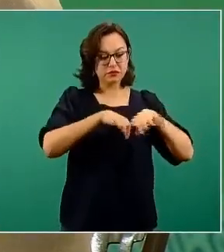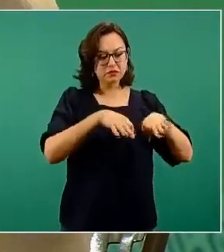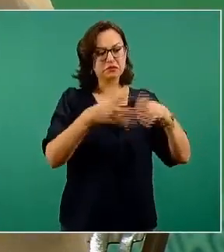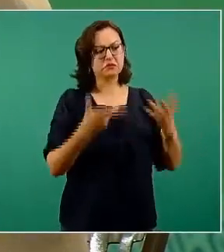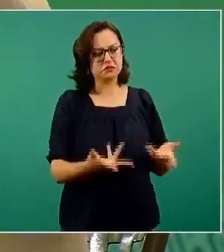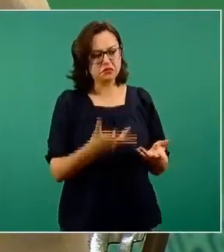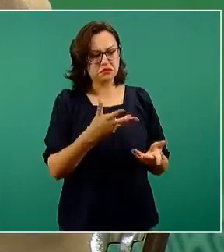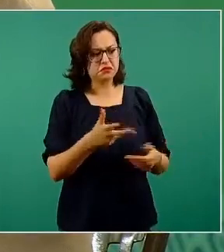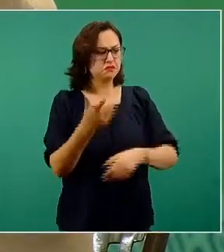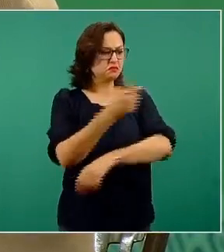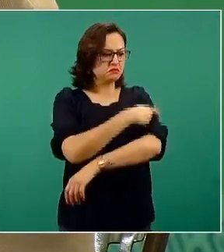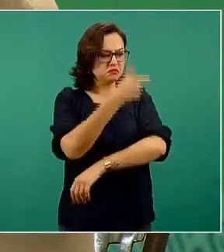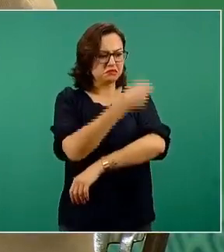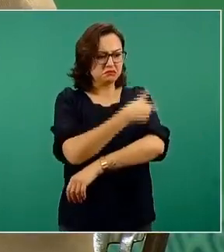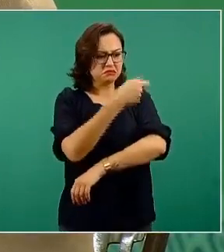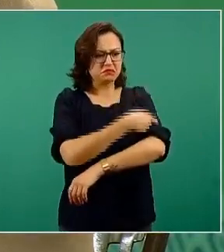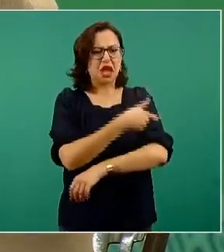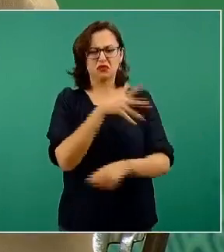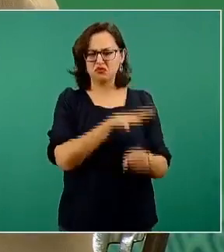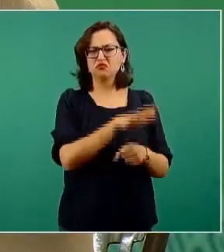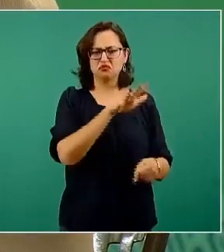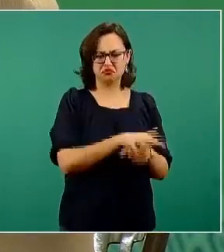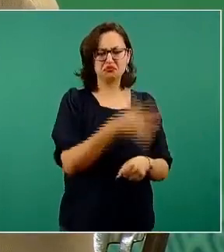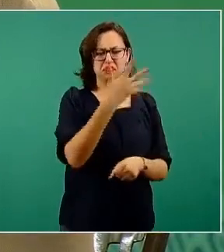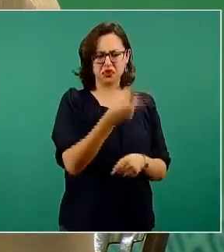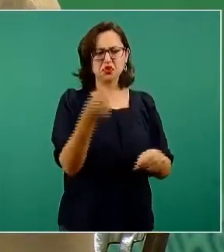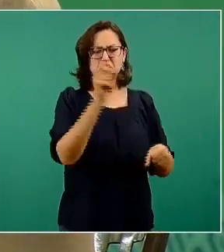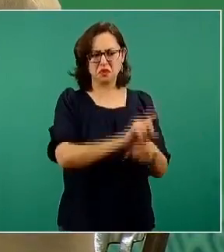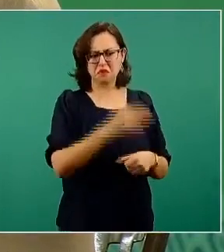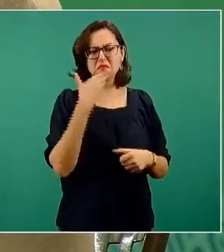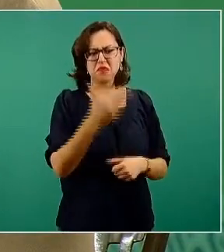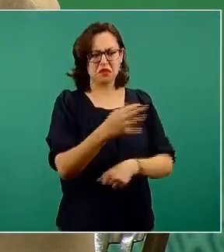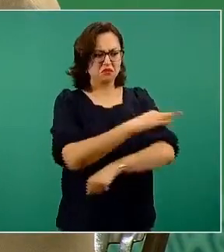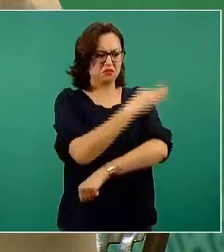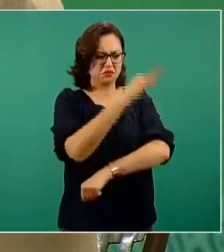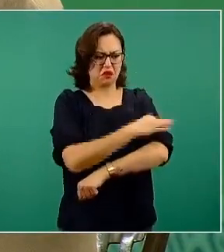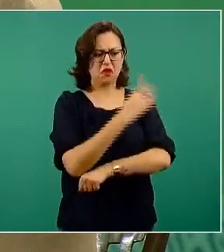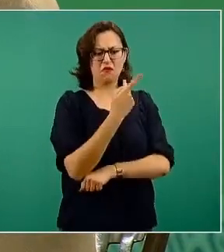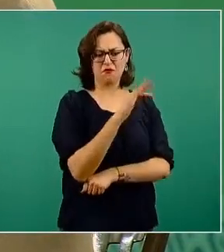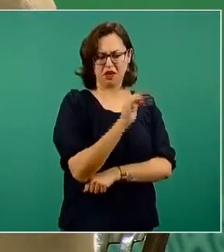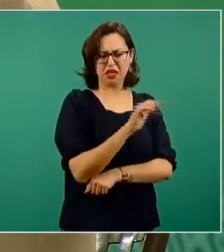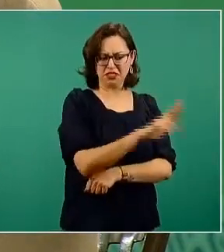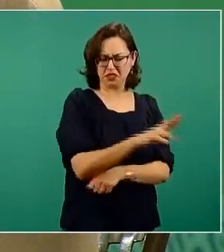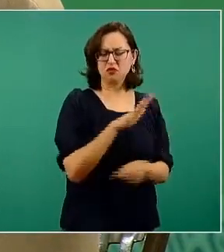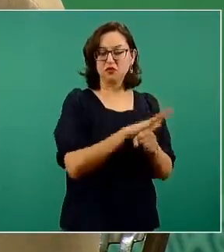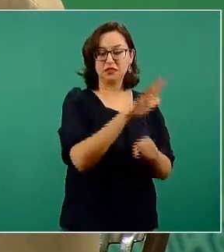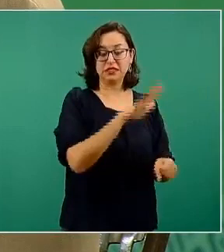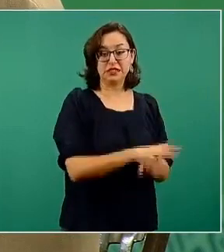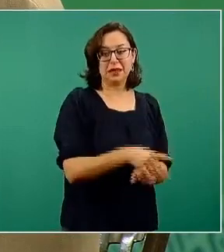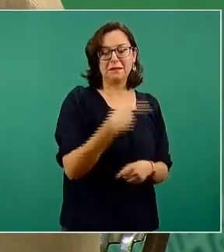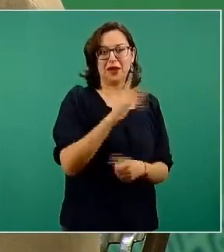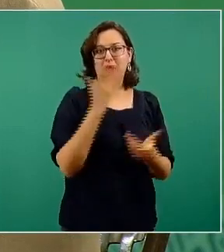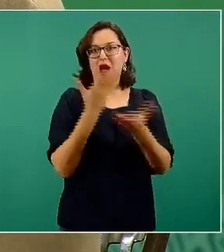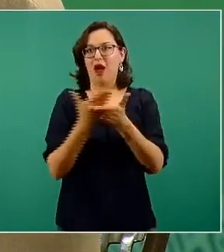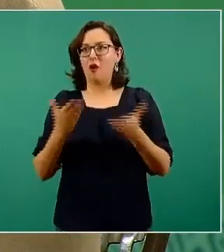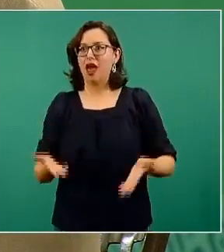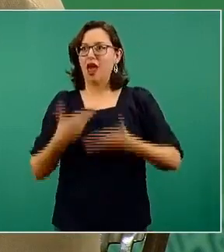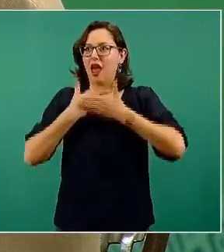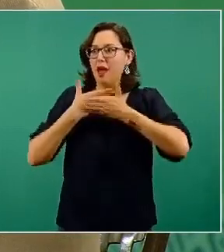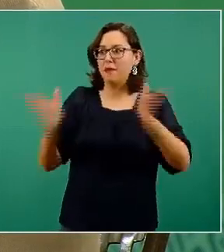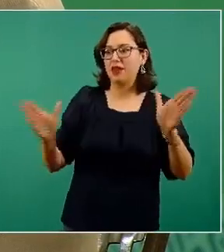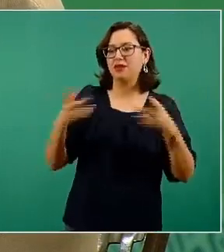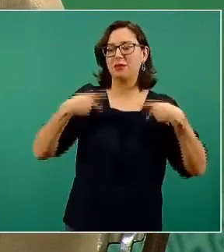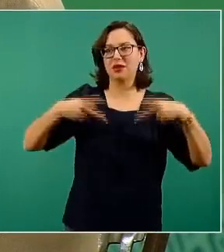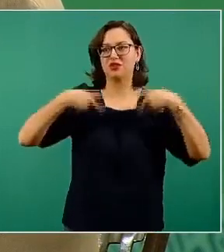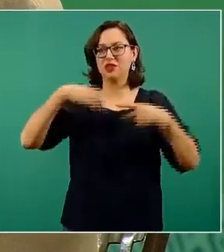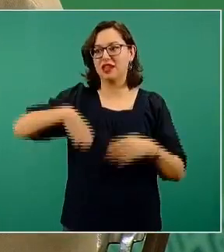había problema para terminarse. En adulto mayor, por eso ha sido la complejidad con Pfizer en que hemos pedido que se